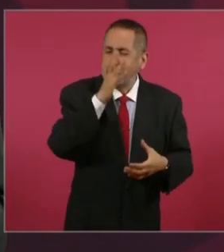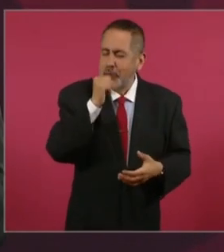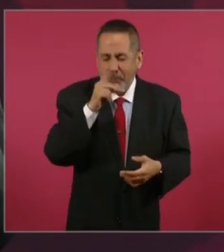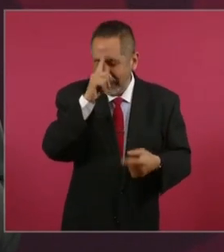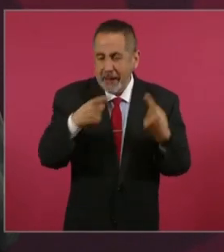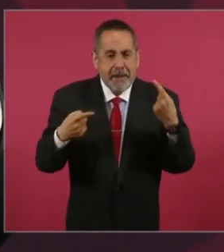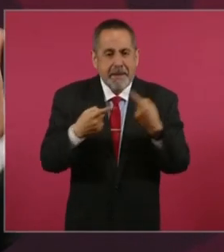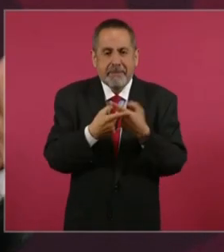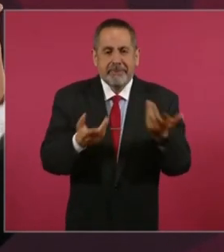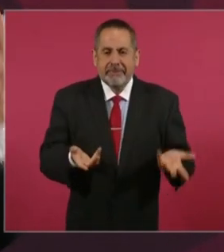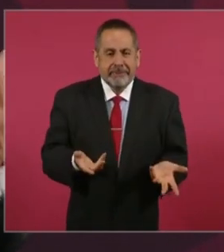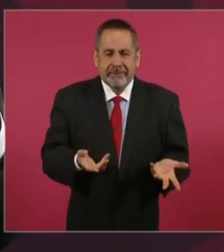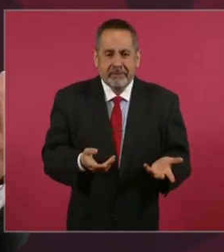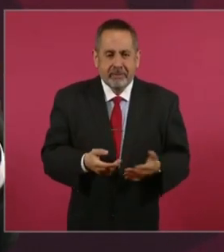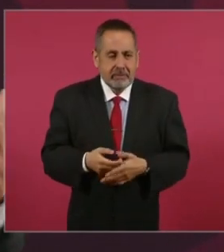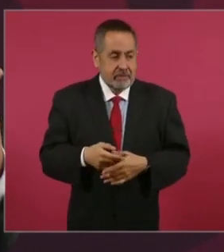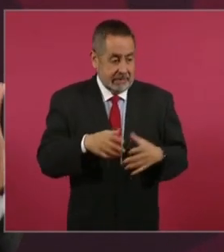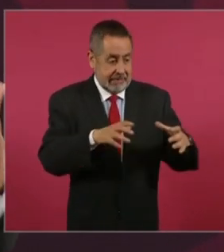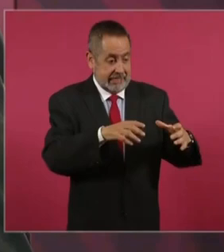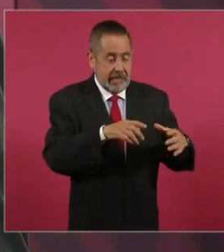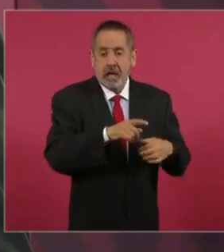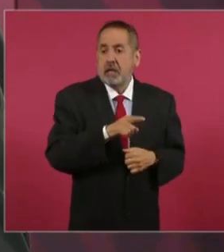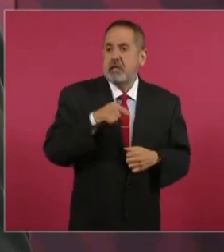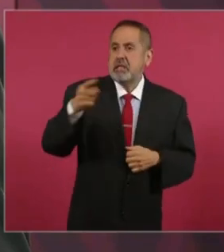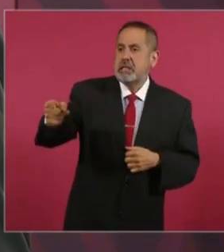les molesta tanto el pueblo